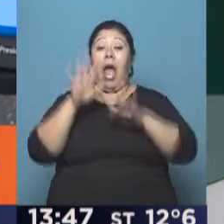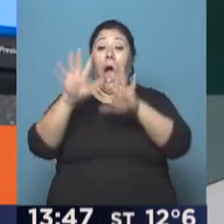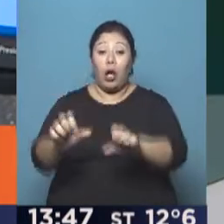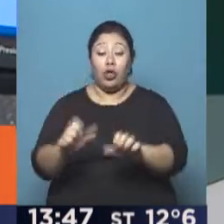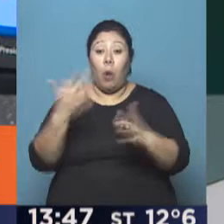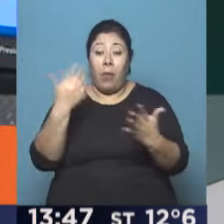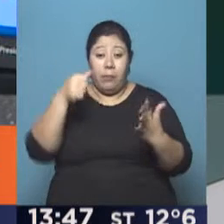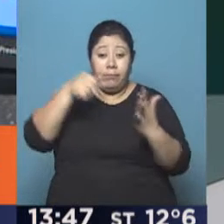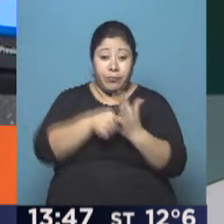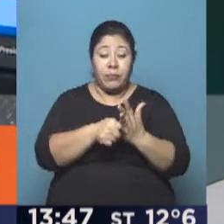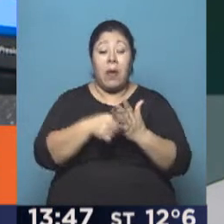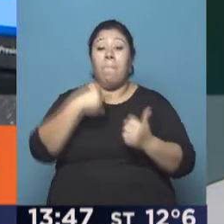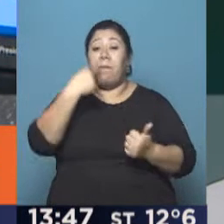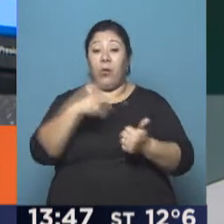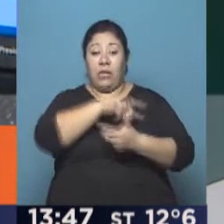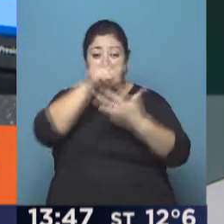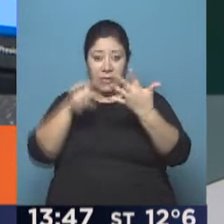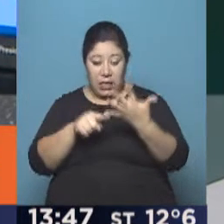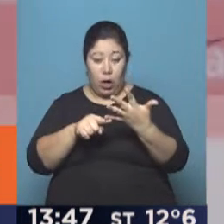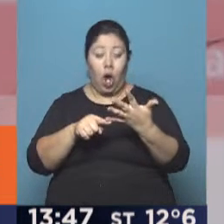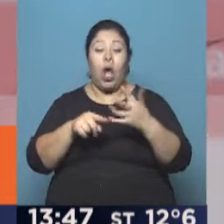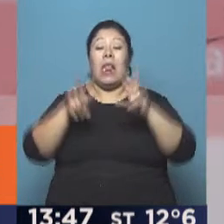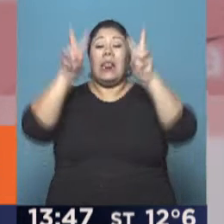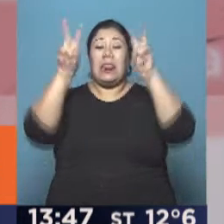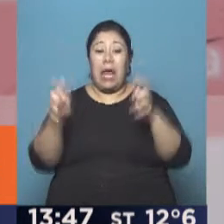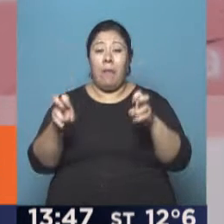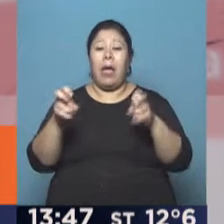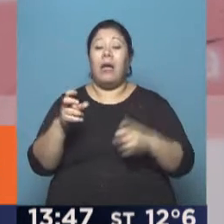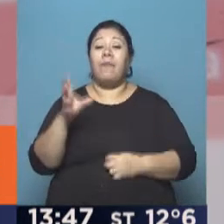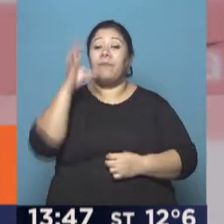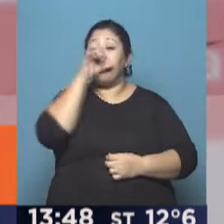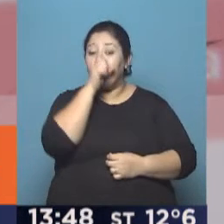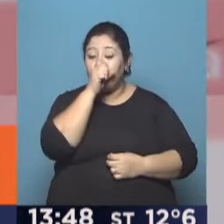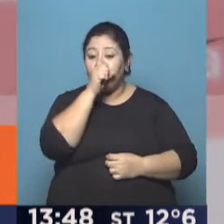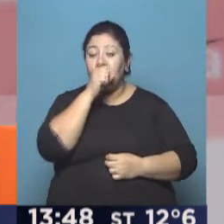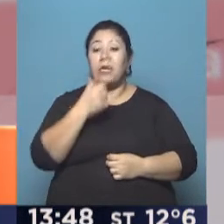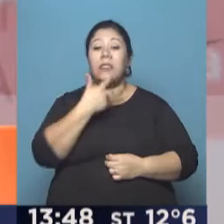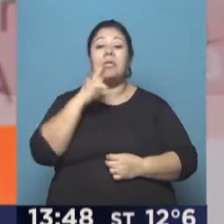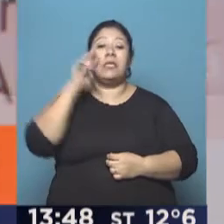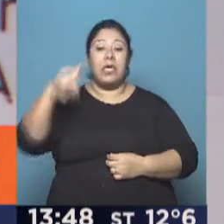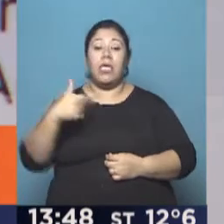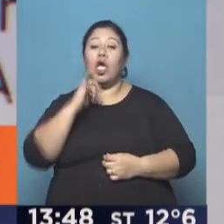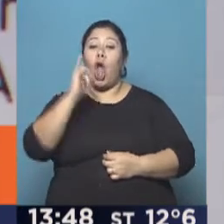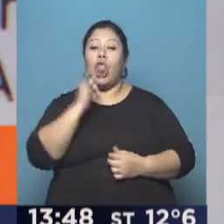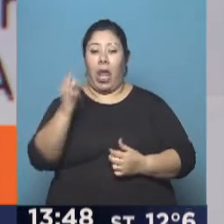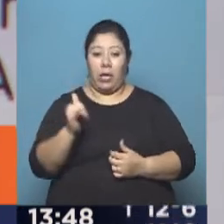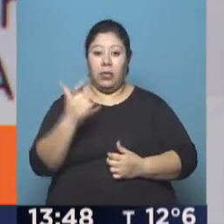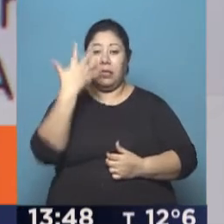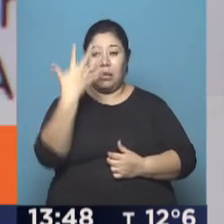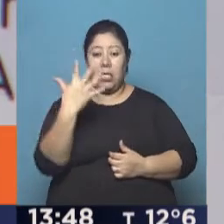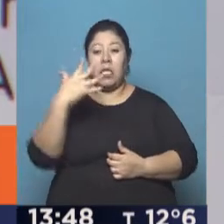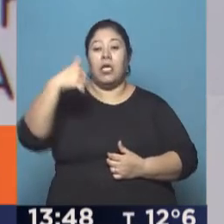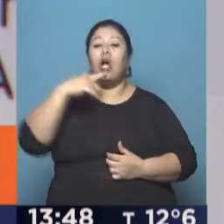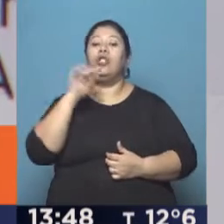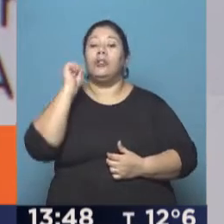y aparecen 5 preguntas que está relacionado con el título Sin Contar. Una vez que finalizan las 5 preguntas, se vuelve a la página principal